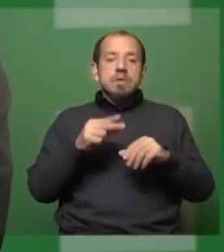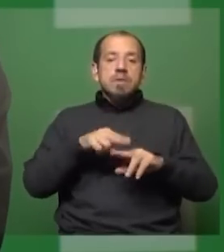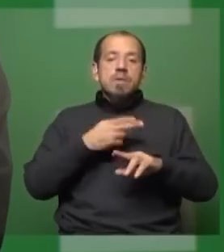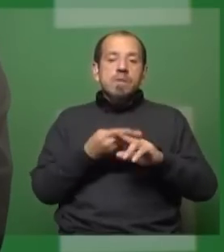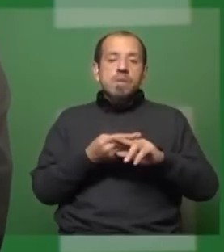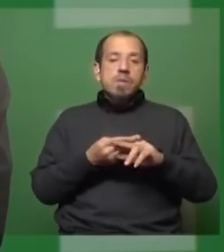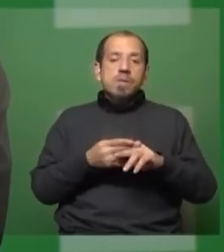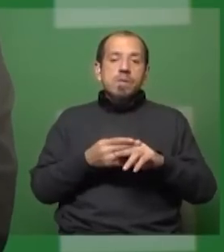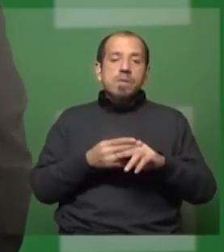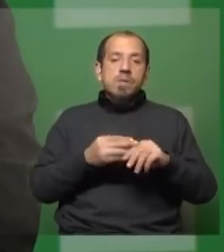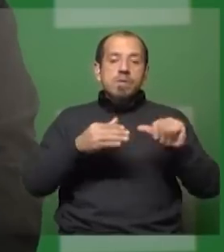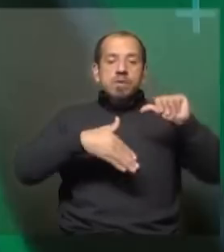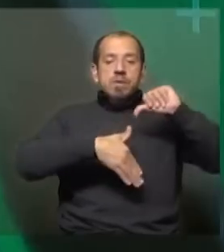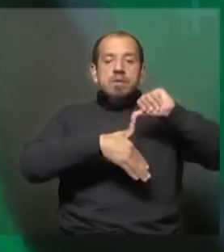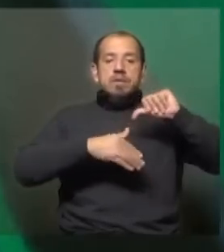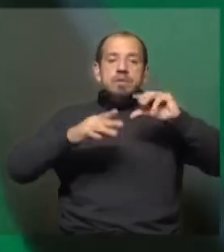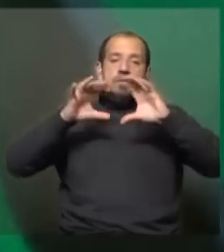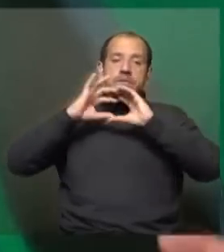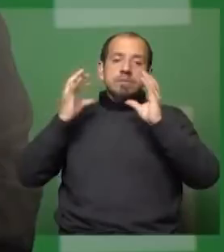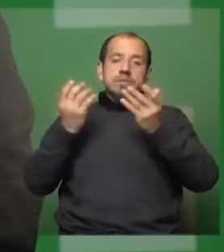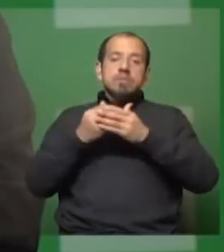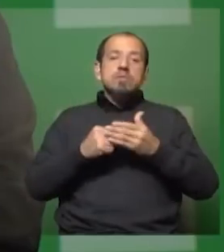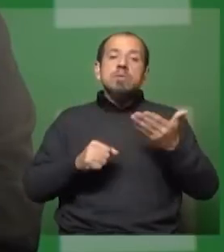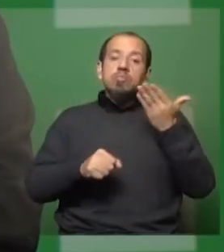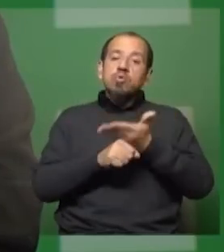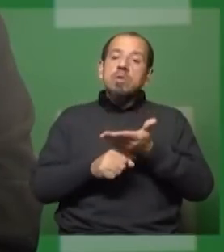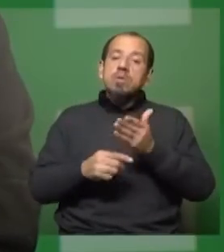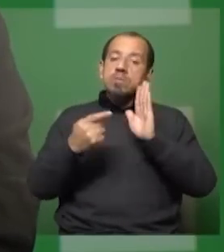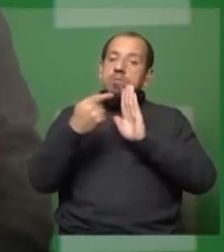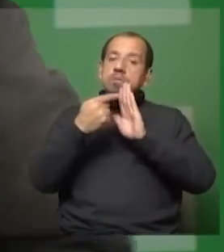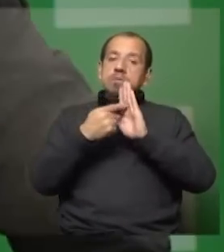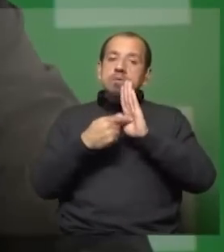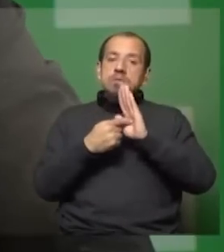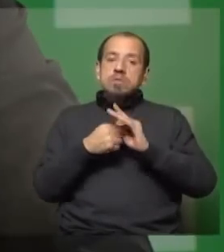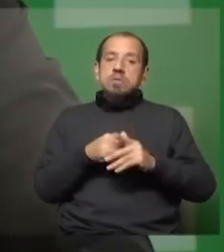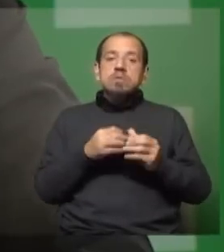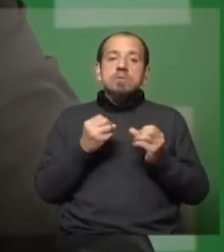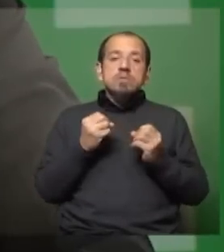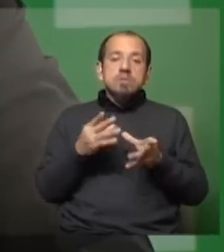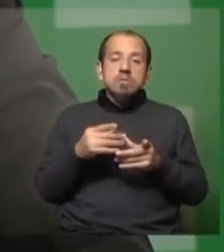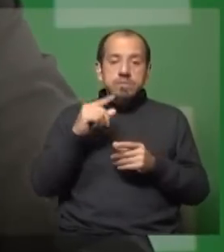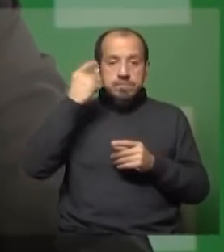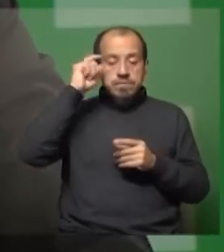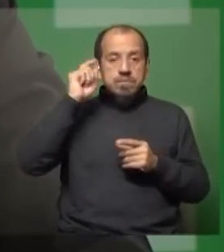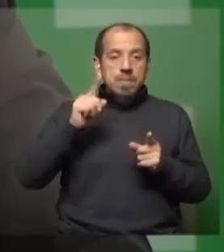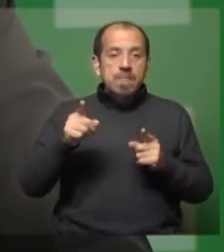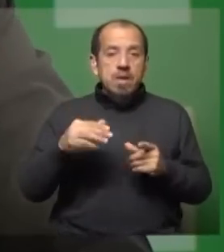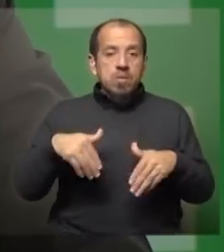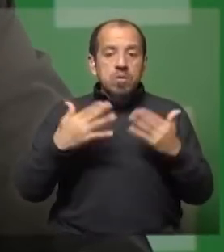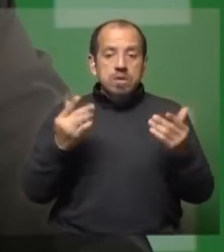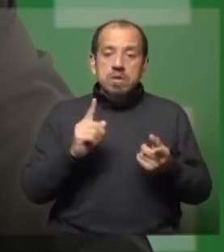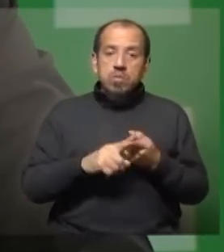a la región en el mundo y con exigencias y poniendo condiciones porque cuidado con esta idea de que cualquier acuerdo